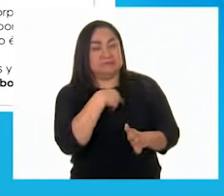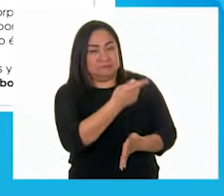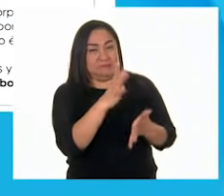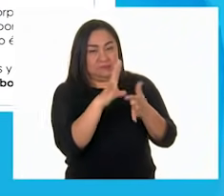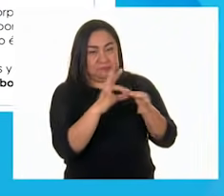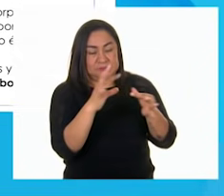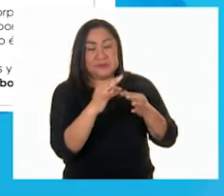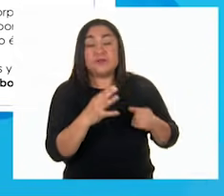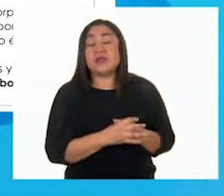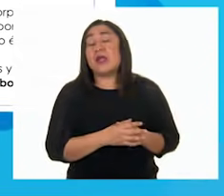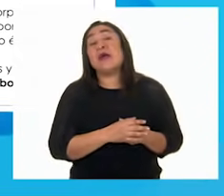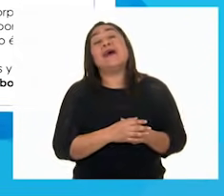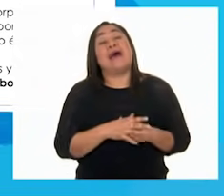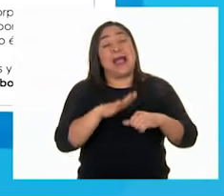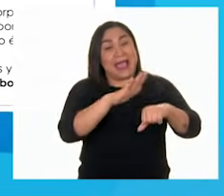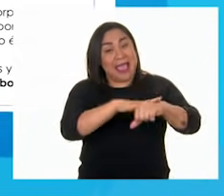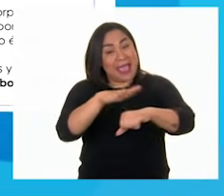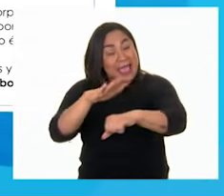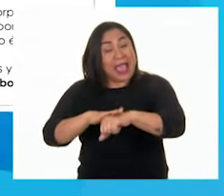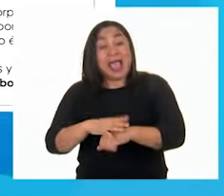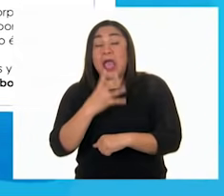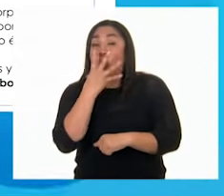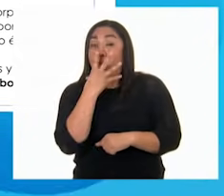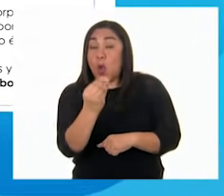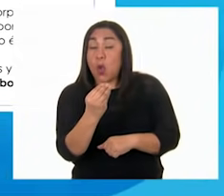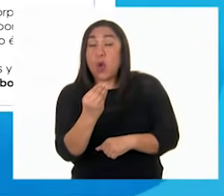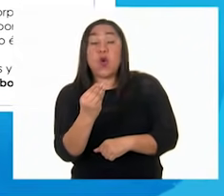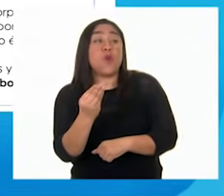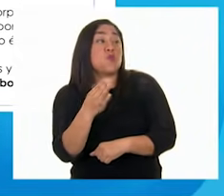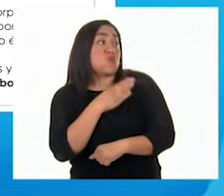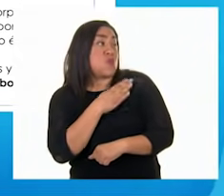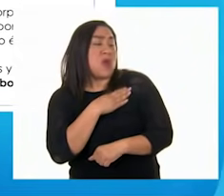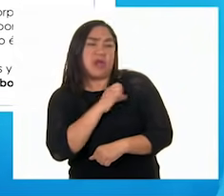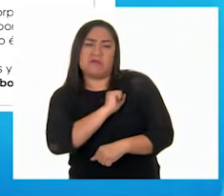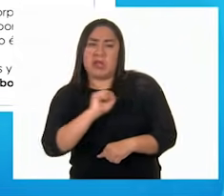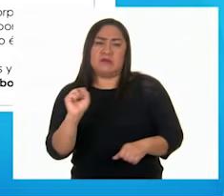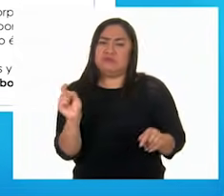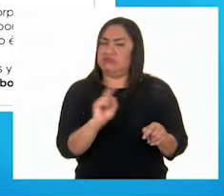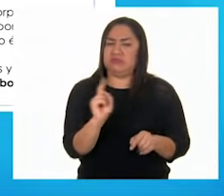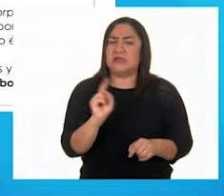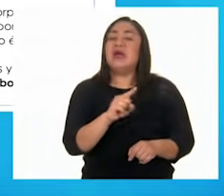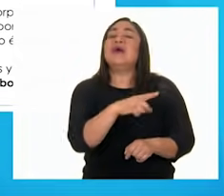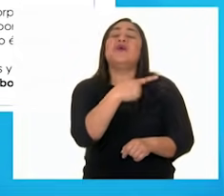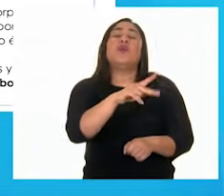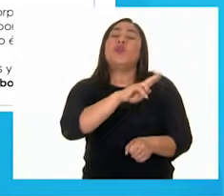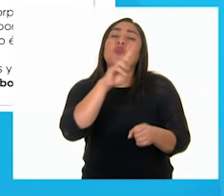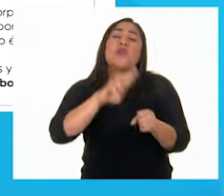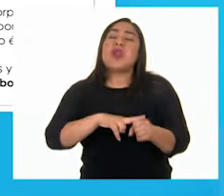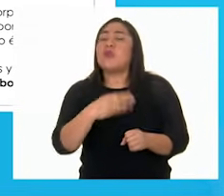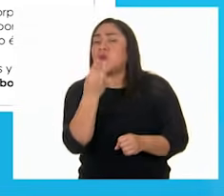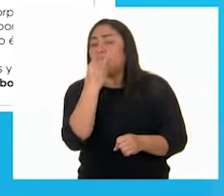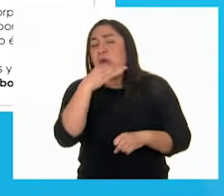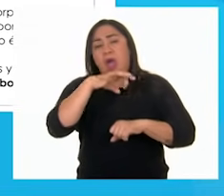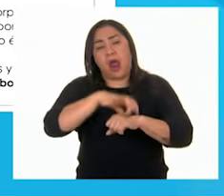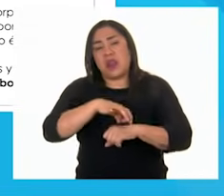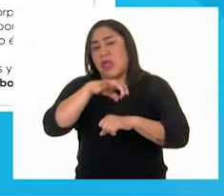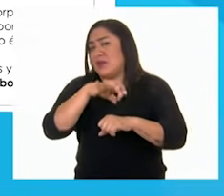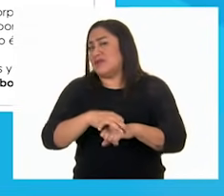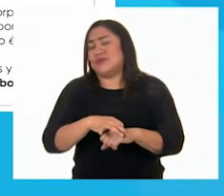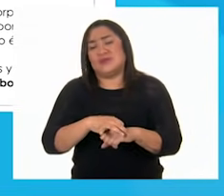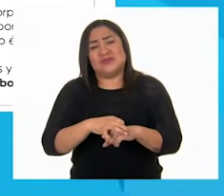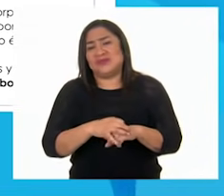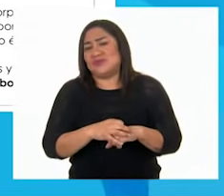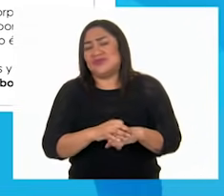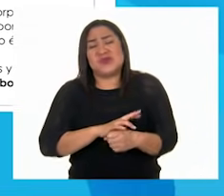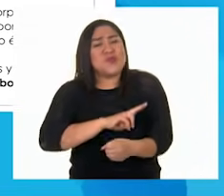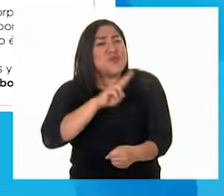porque los lobos no son malos ni buenos. Ah, muy bien. Son carnívoros, primero, ¿no? Y además es la naturaleza